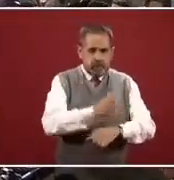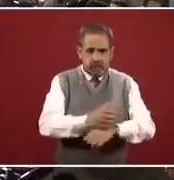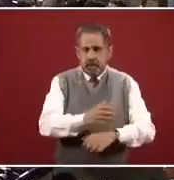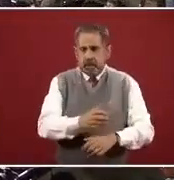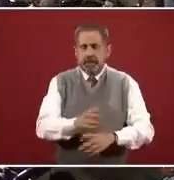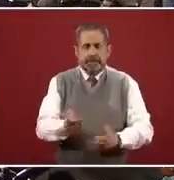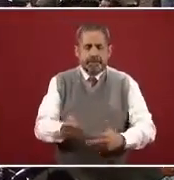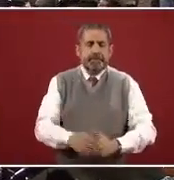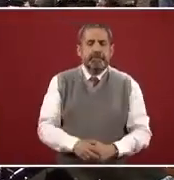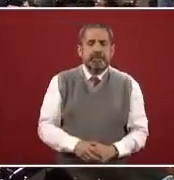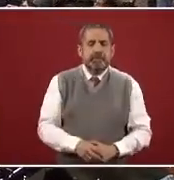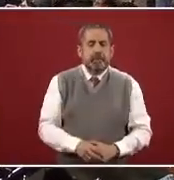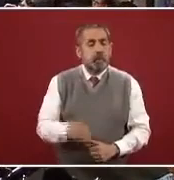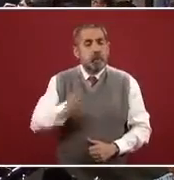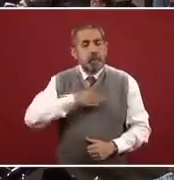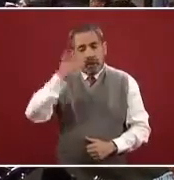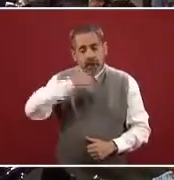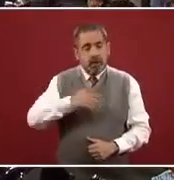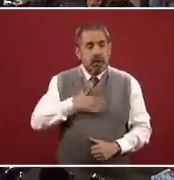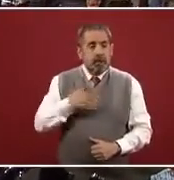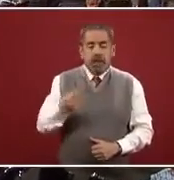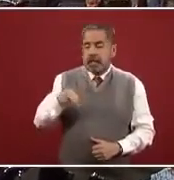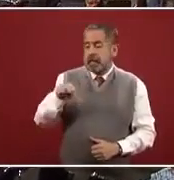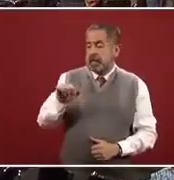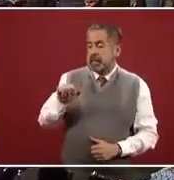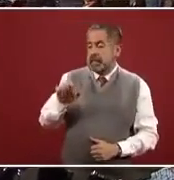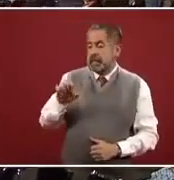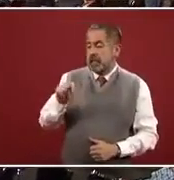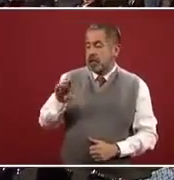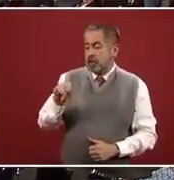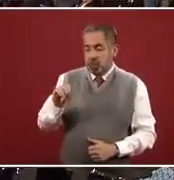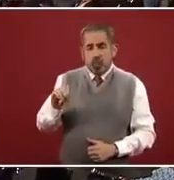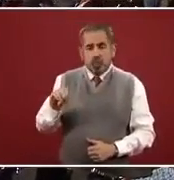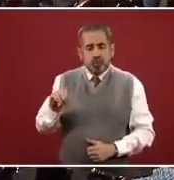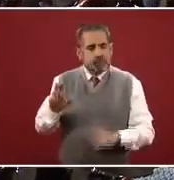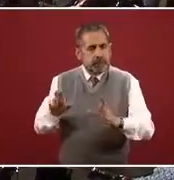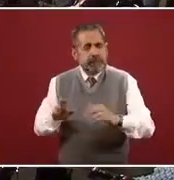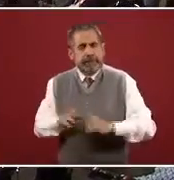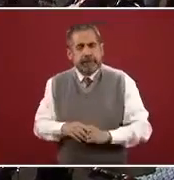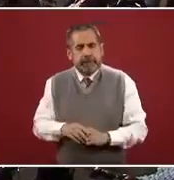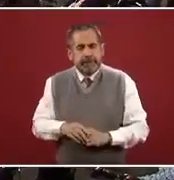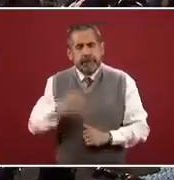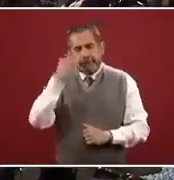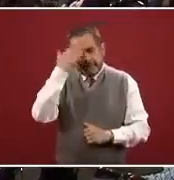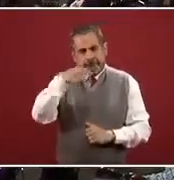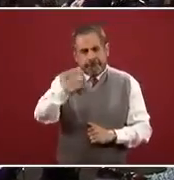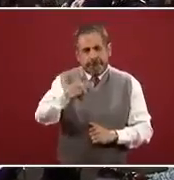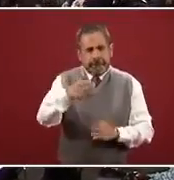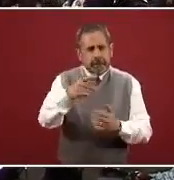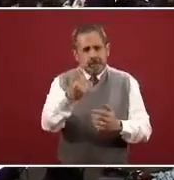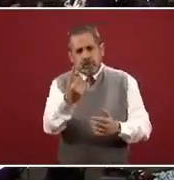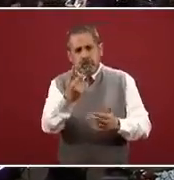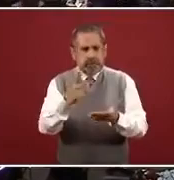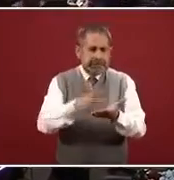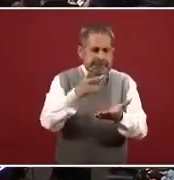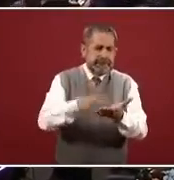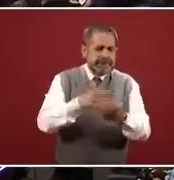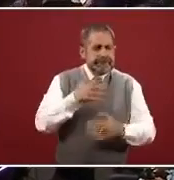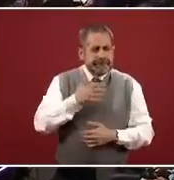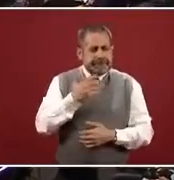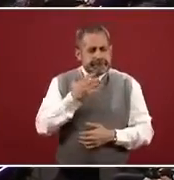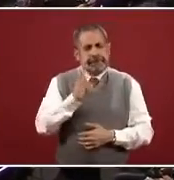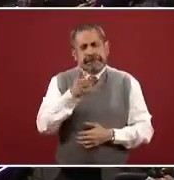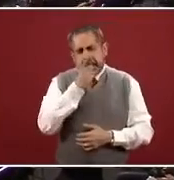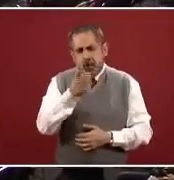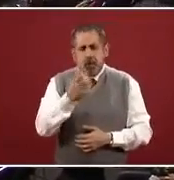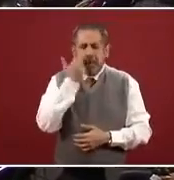lado. Buenas noches, Elvira Nieto de Eje Central. Sé que lo han dicho en un par de ocasiones, pero me gustaría que fuera un poco